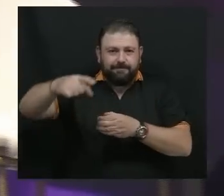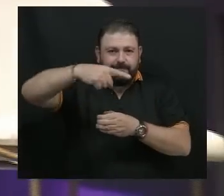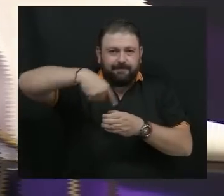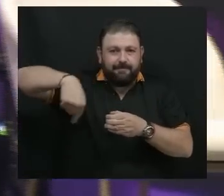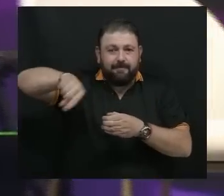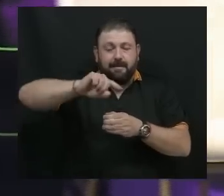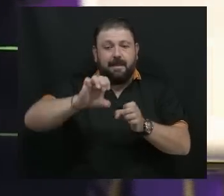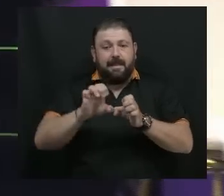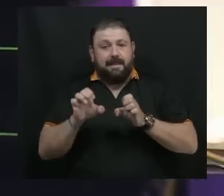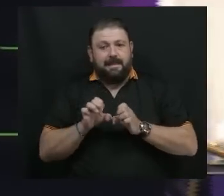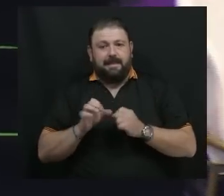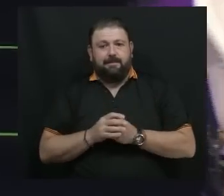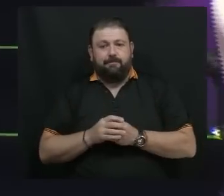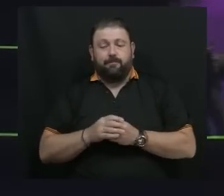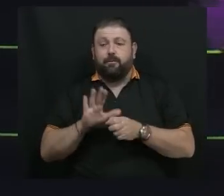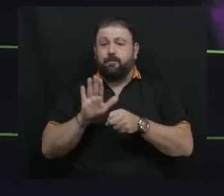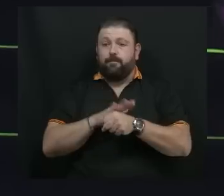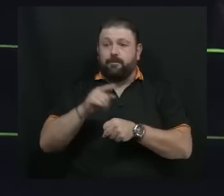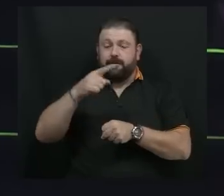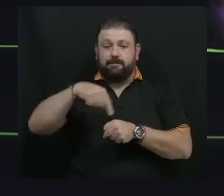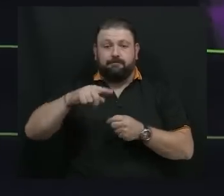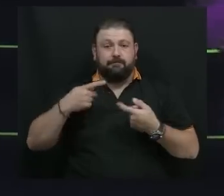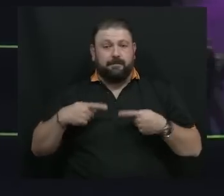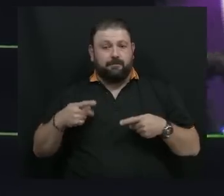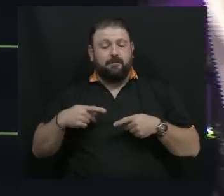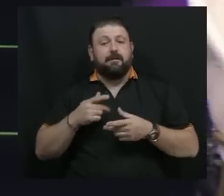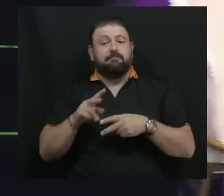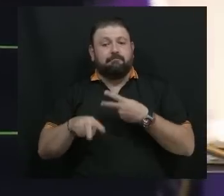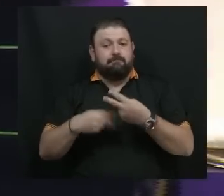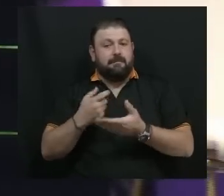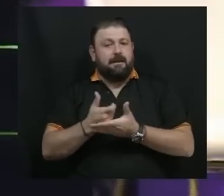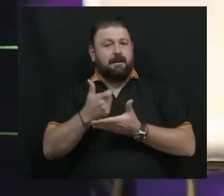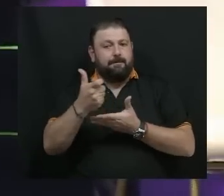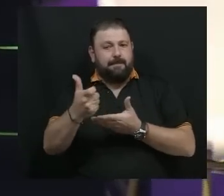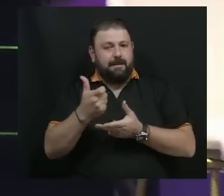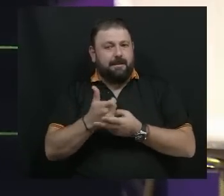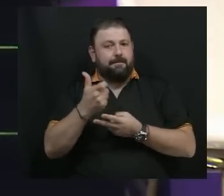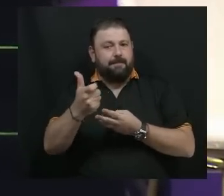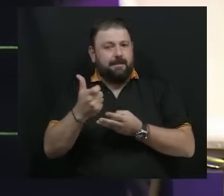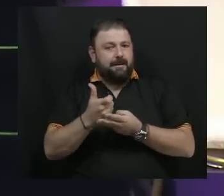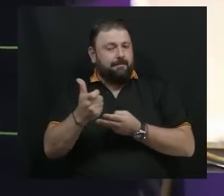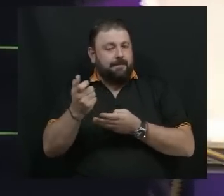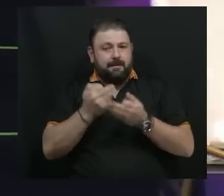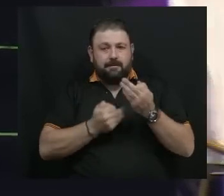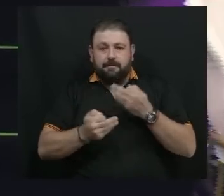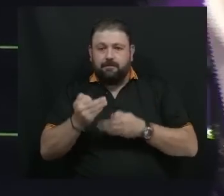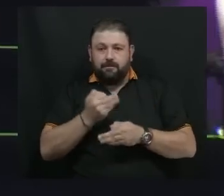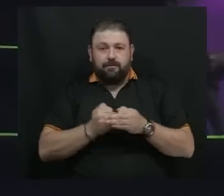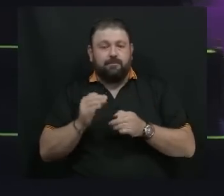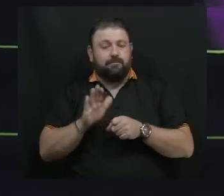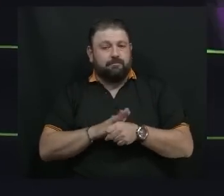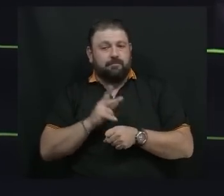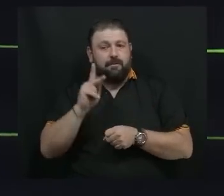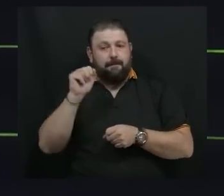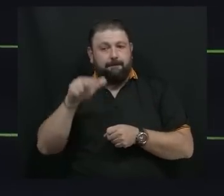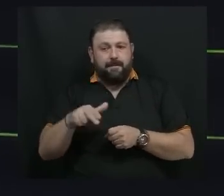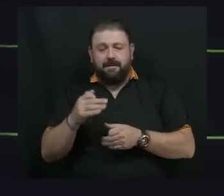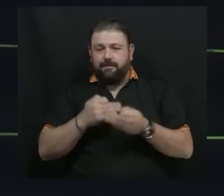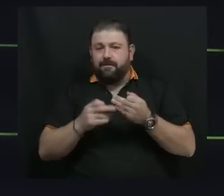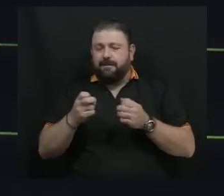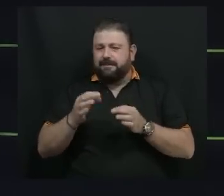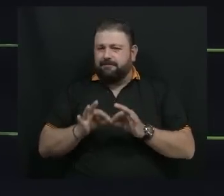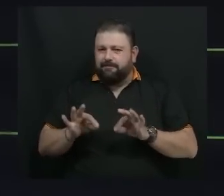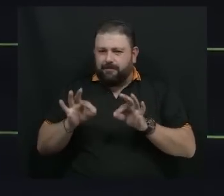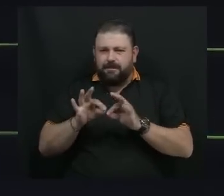por cada producto que distribuye cada persona de tu equipo. Vas a tener unos reembolsos en el plan de compensación. Es importante que lo aprendan y lo